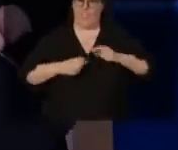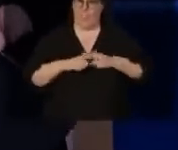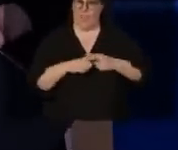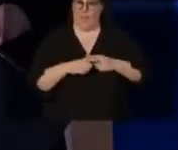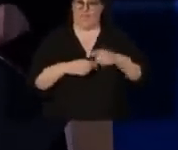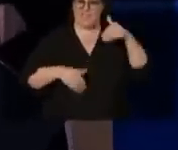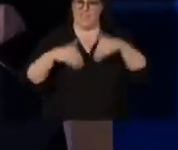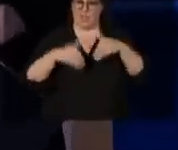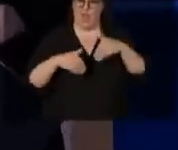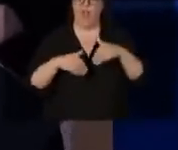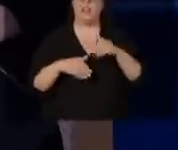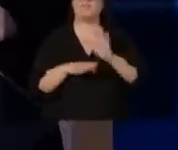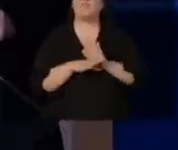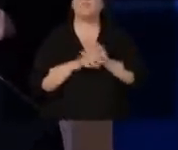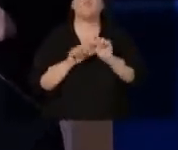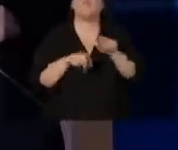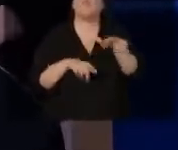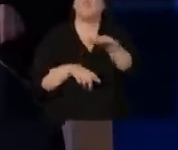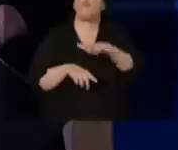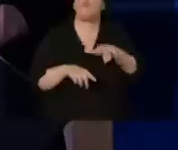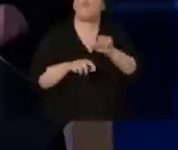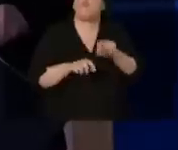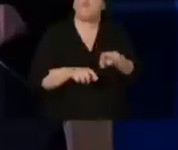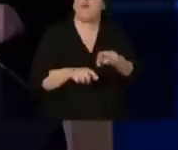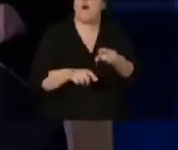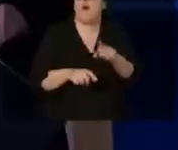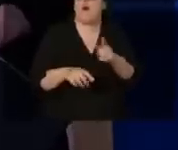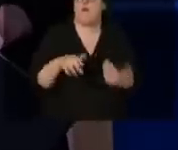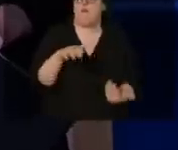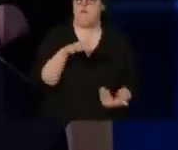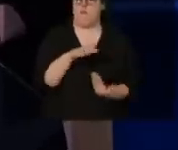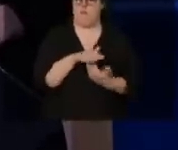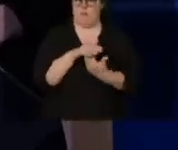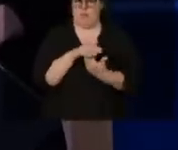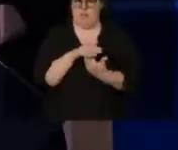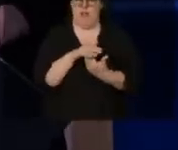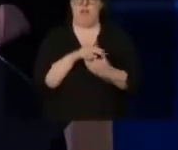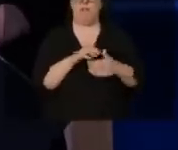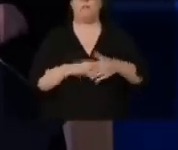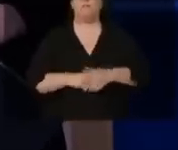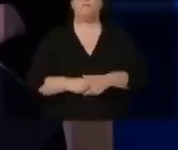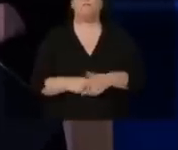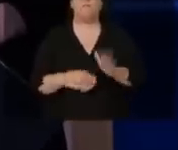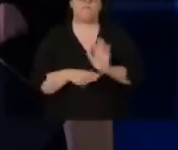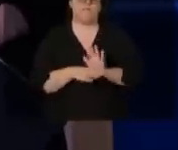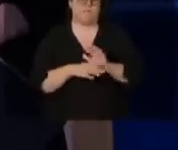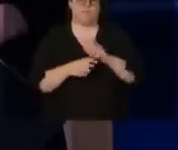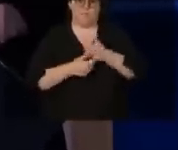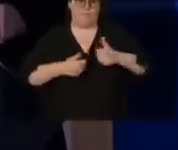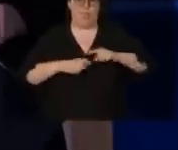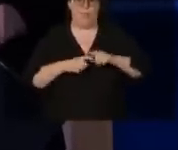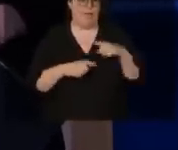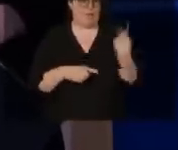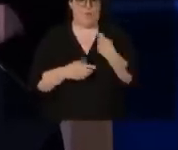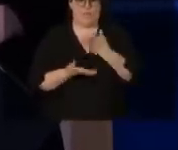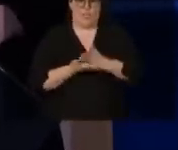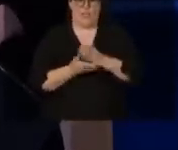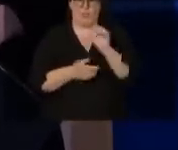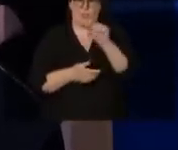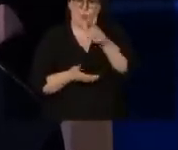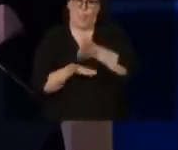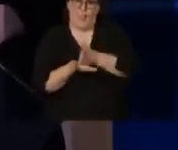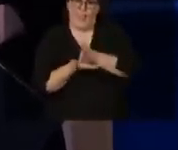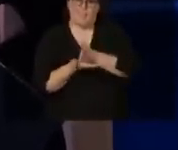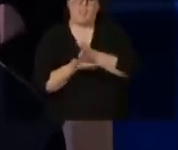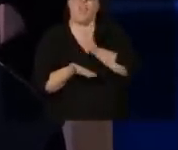electorales constituyen un elemento, un bien público fundamental. Son nuestro derecho, tu derecho, el